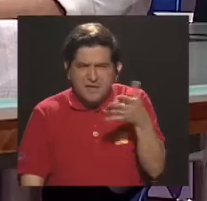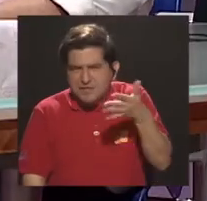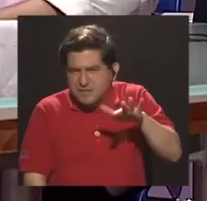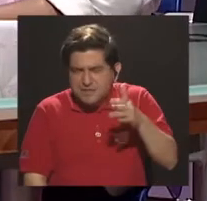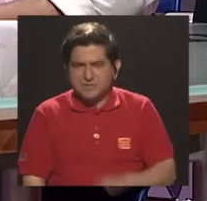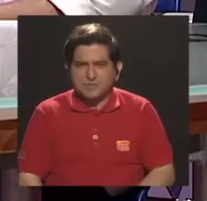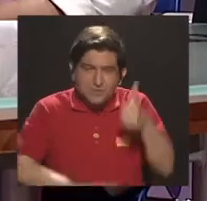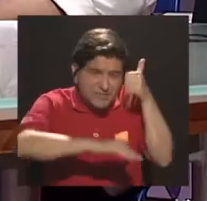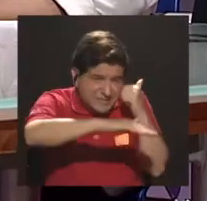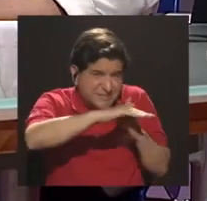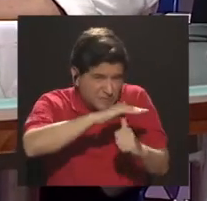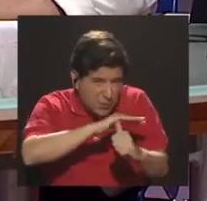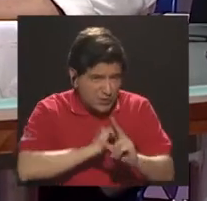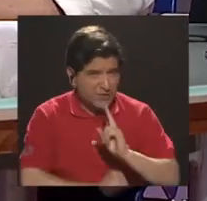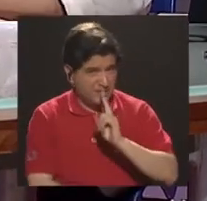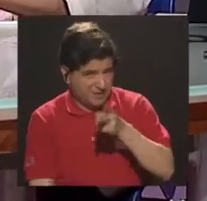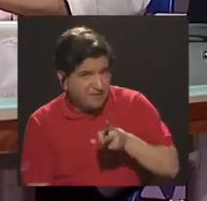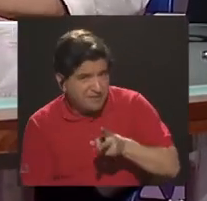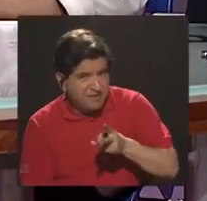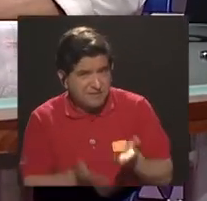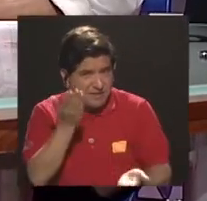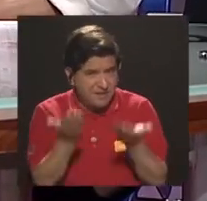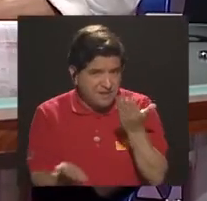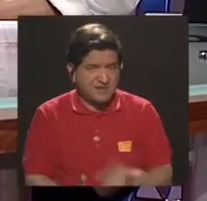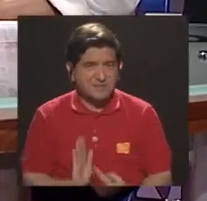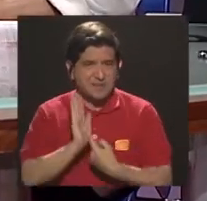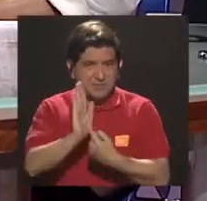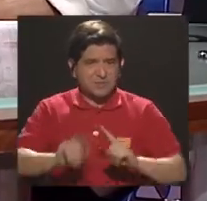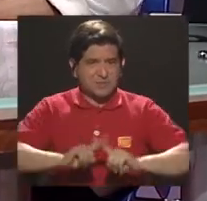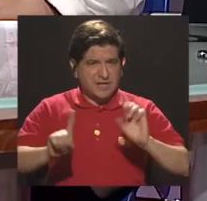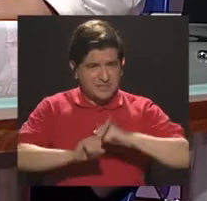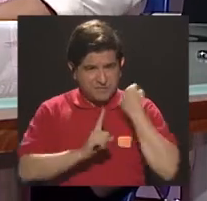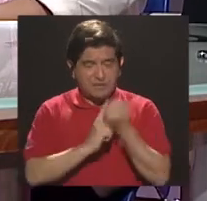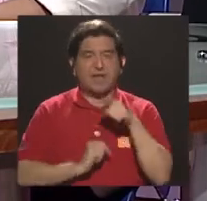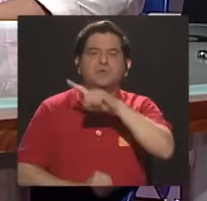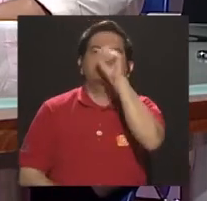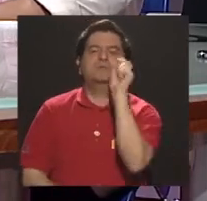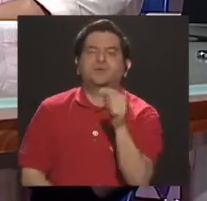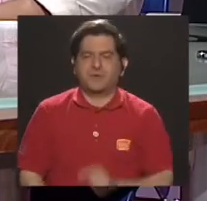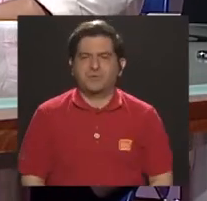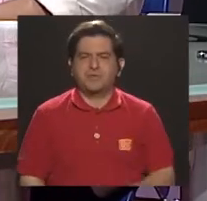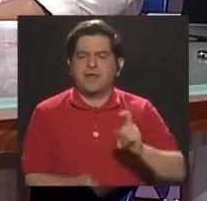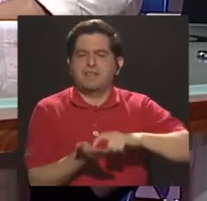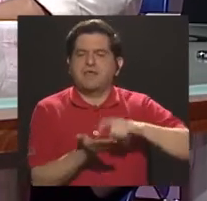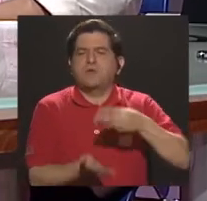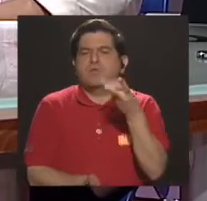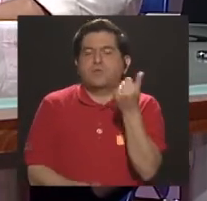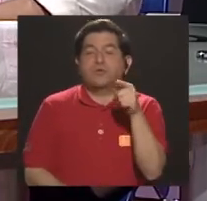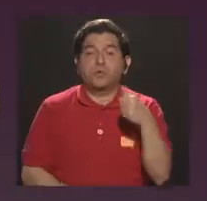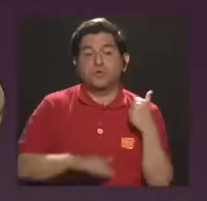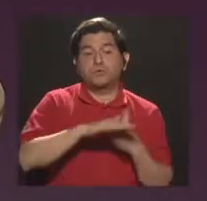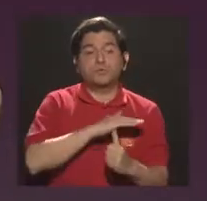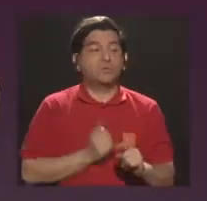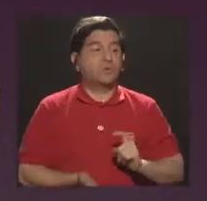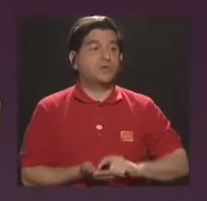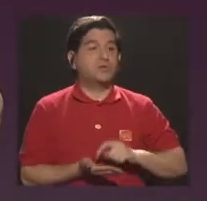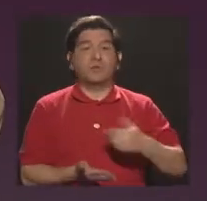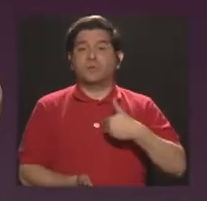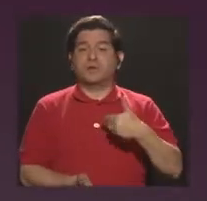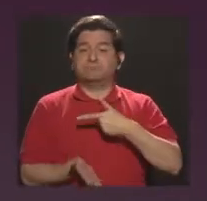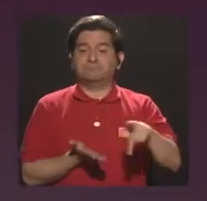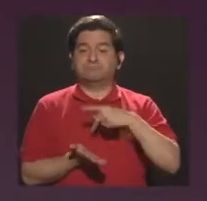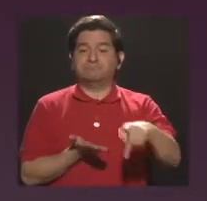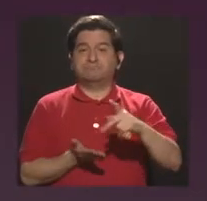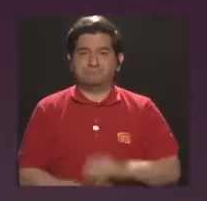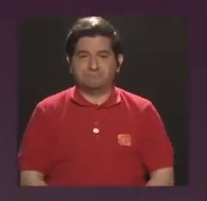en un ocultamiento de la verdad demostrar otra realidad muy banal se le preguntan cuánto debe y esconde alguna deuda que tiene que